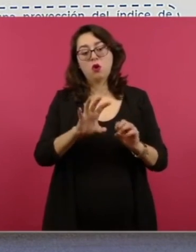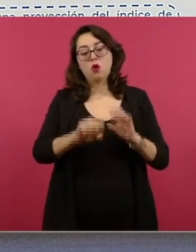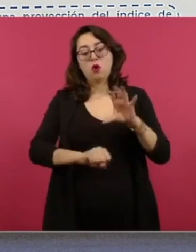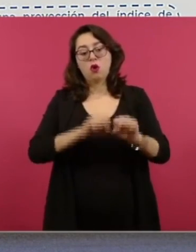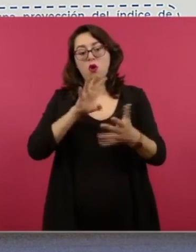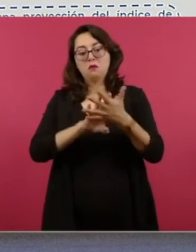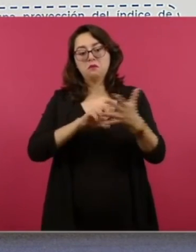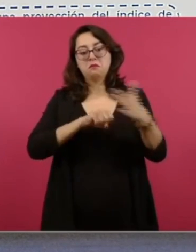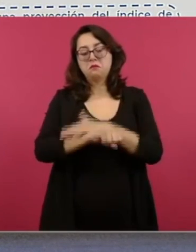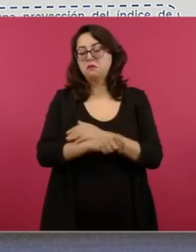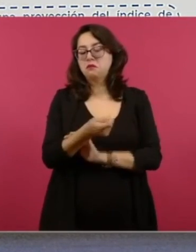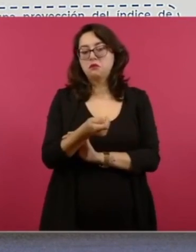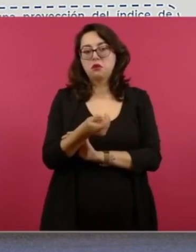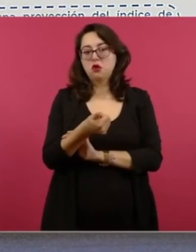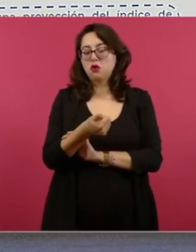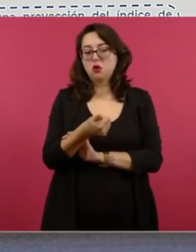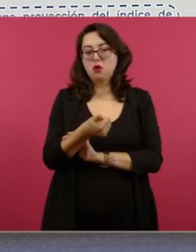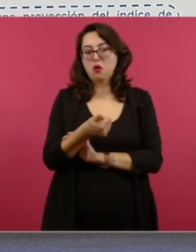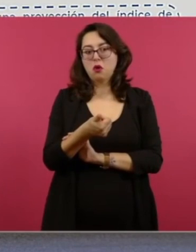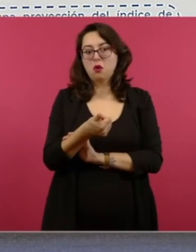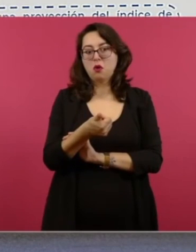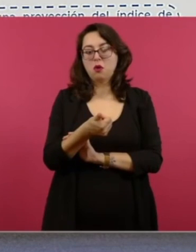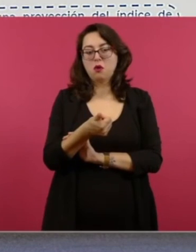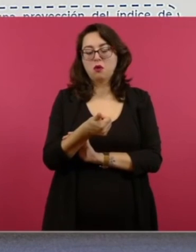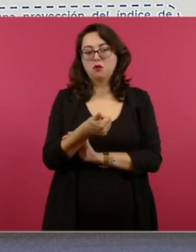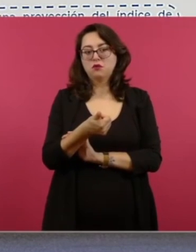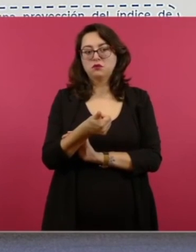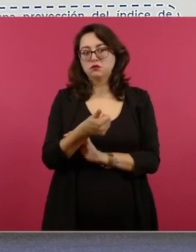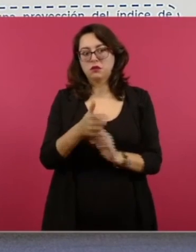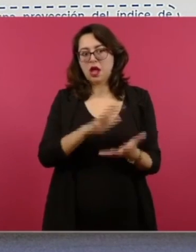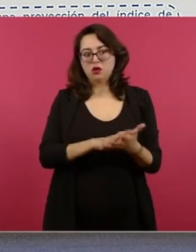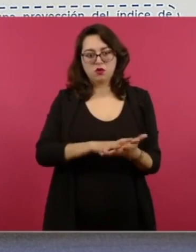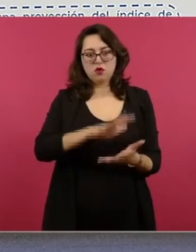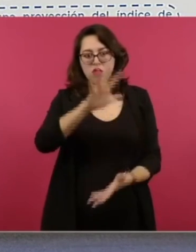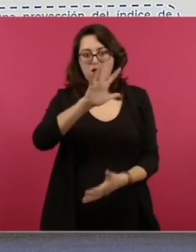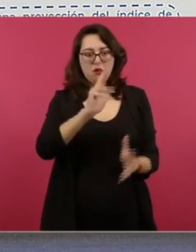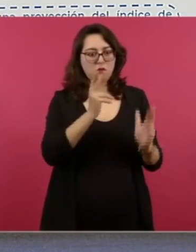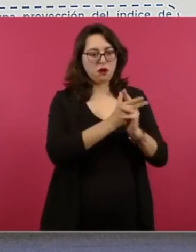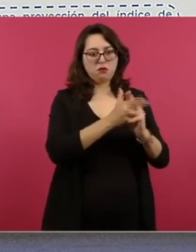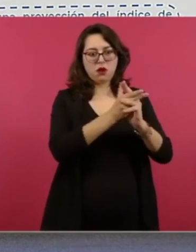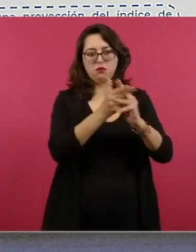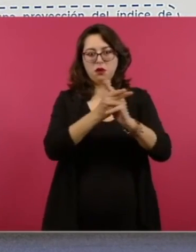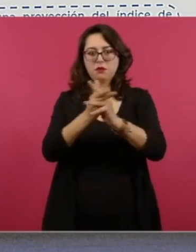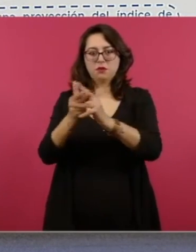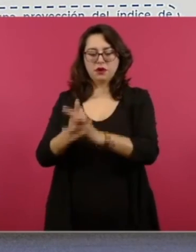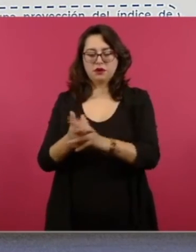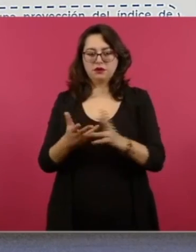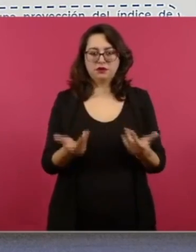Eran más los muertos que los heridos y detenidos. De por sí